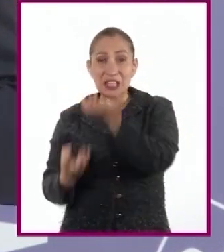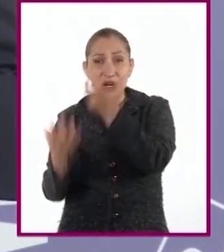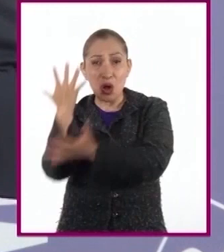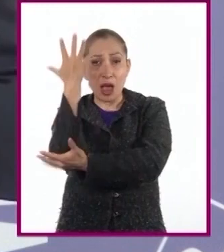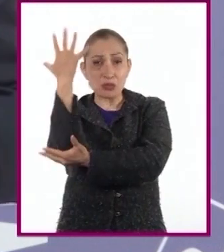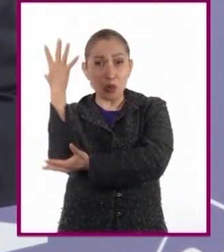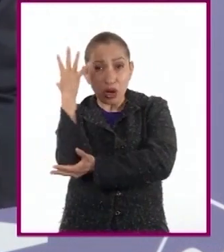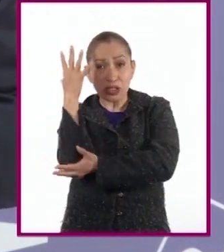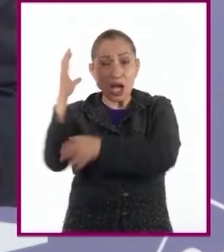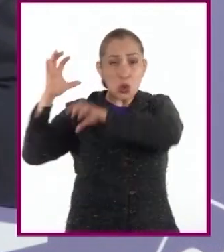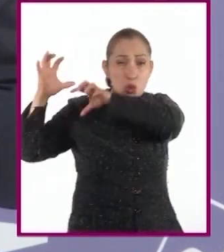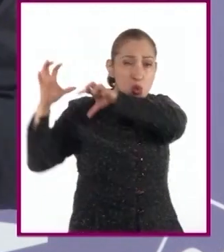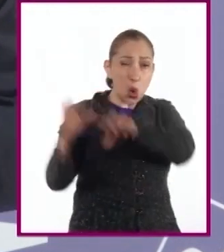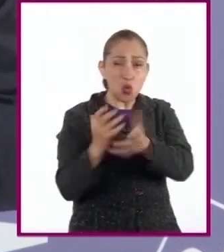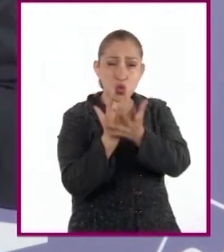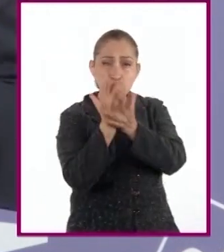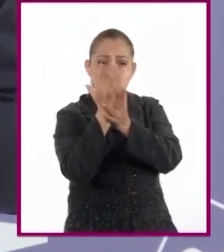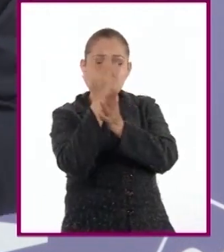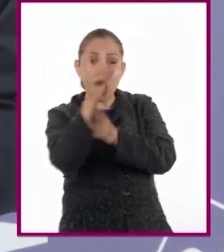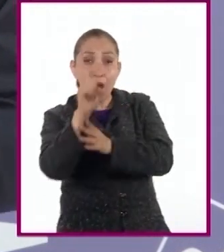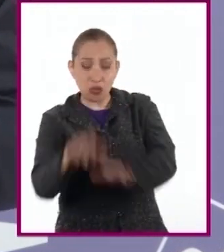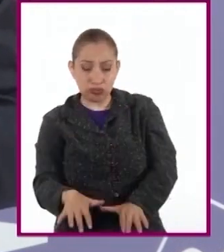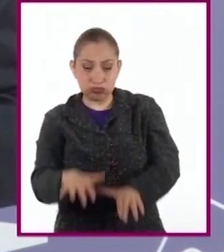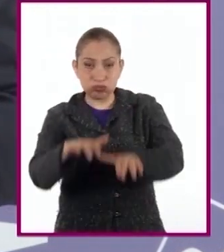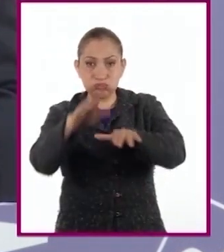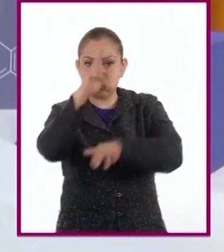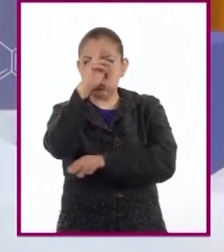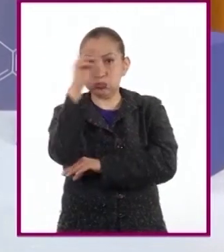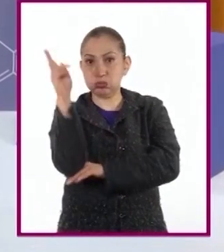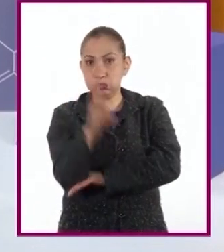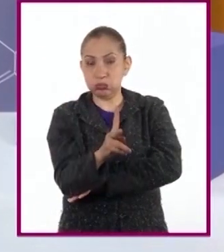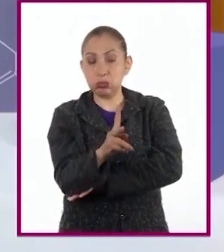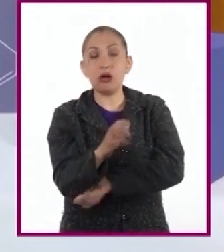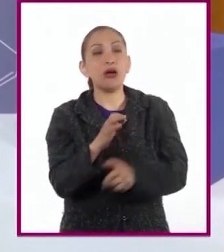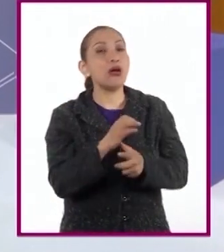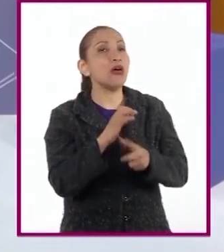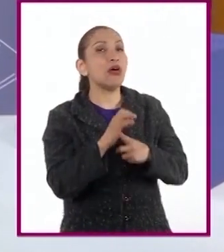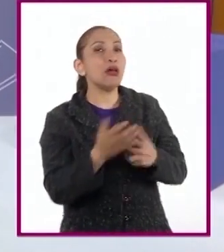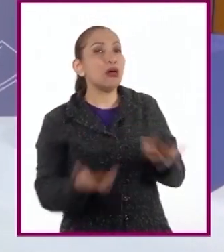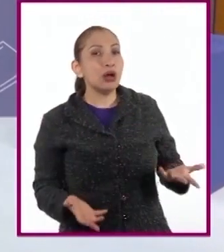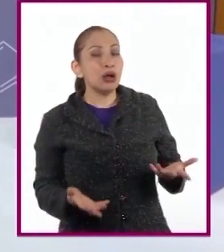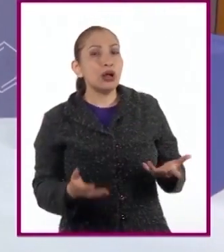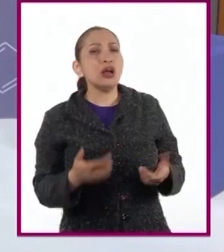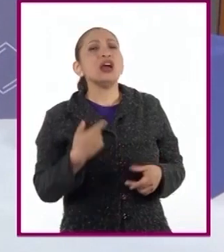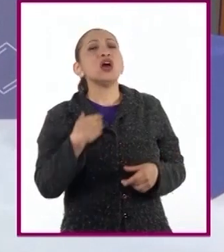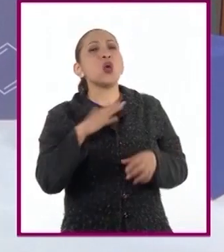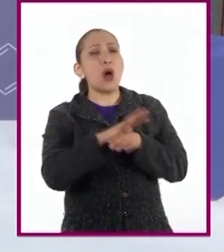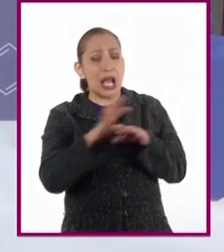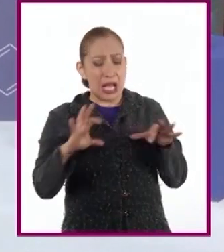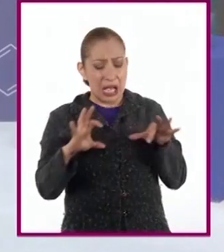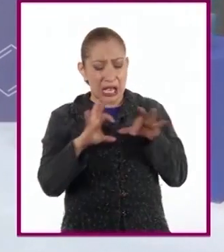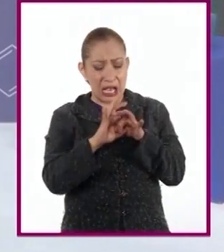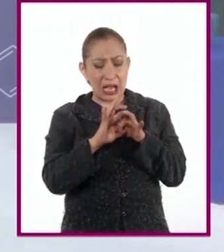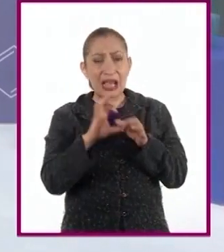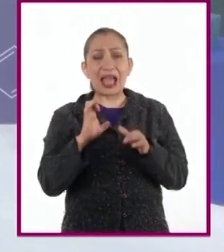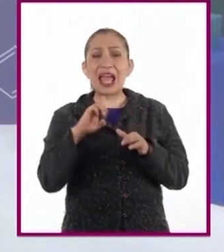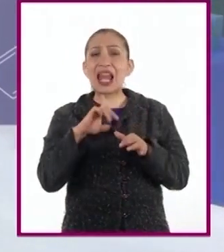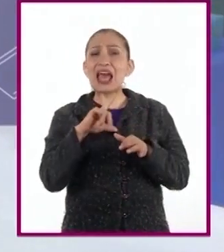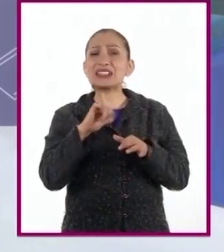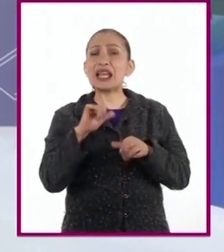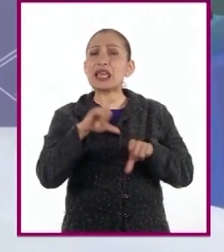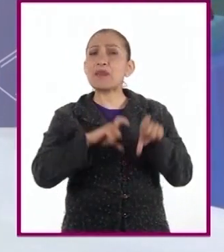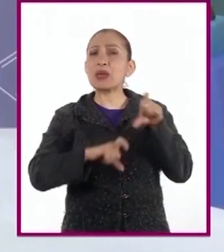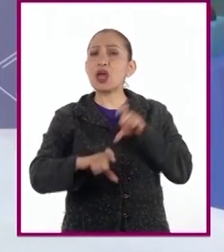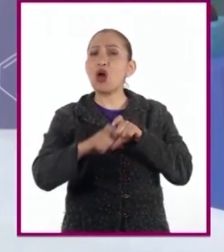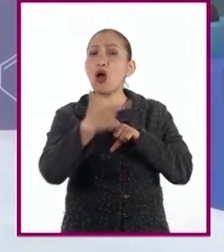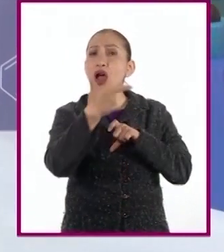bosques, tormentas e inundaciones más severas. Entonces, ¿qué tipo de enlace químico forman los gases que